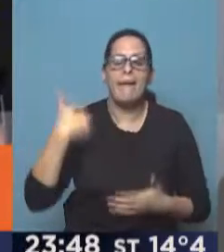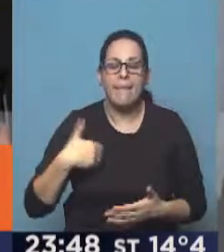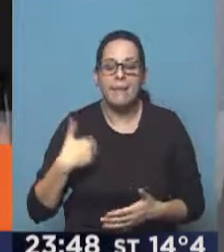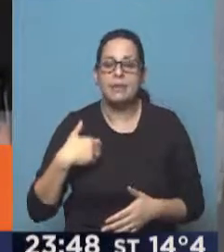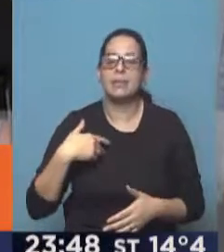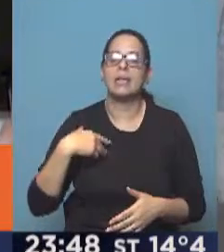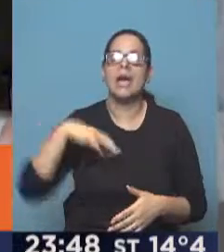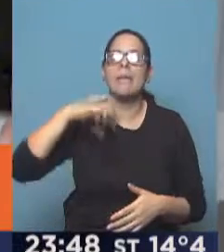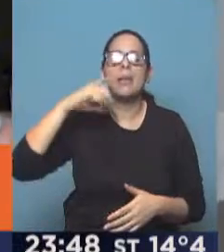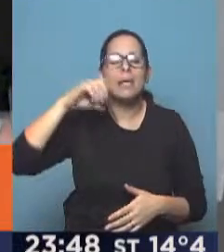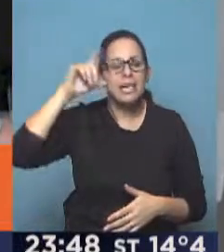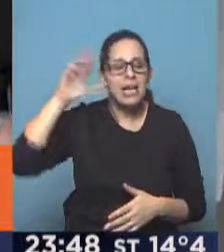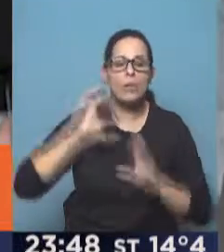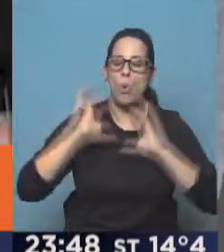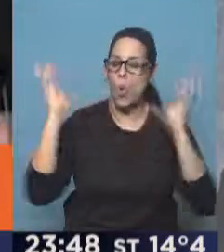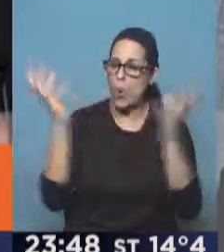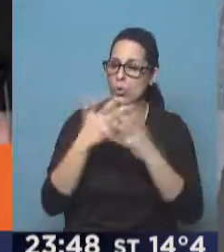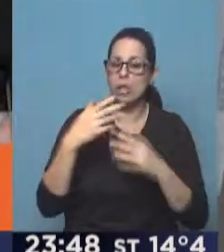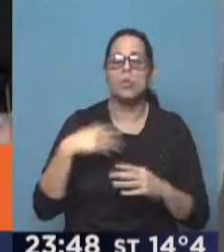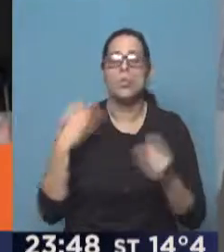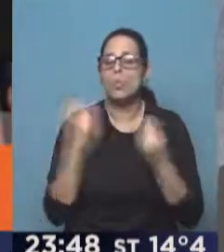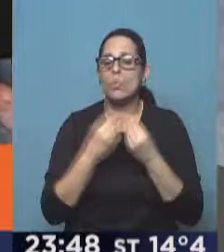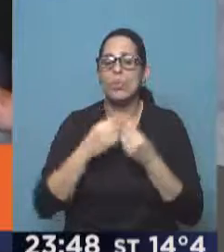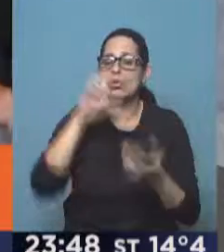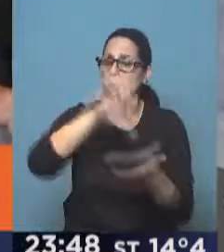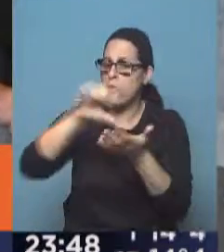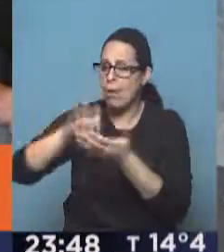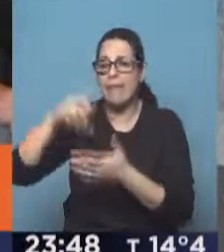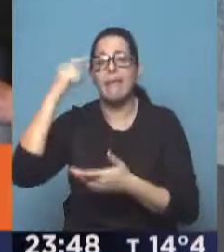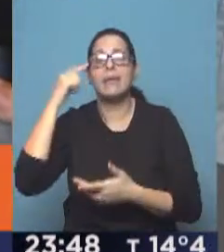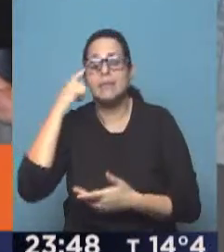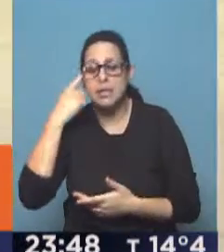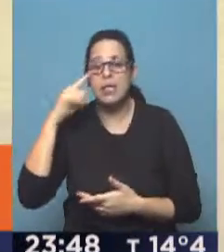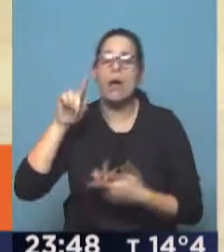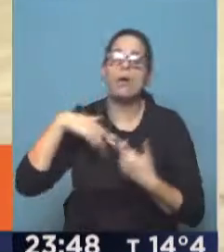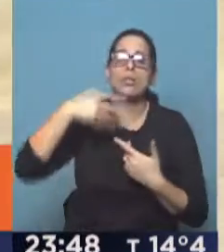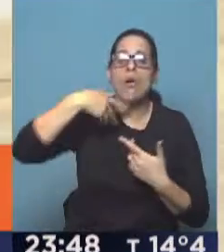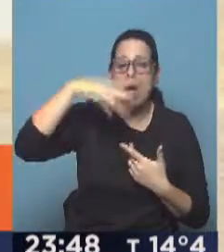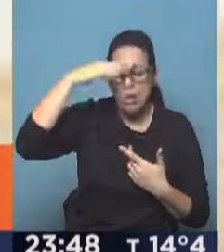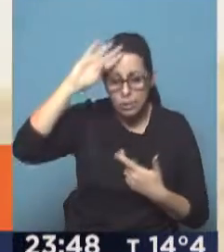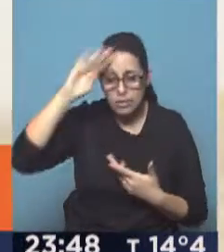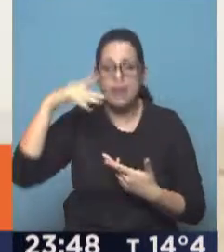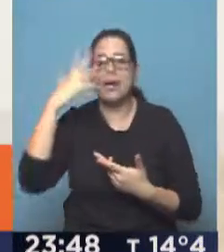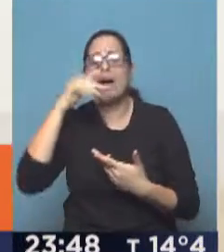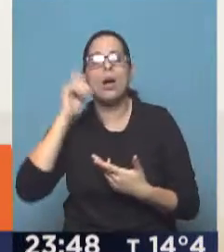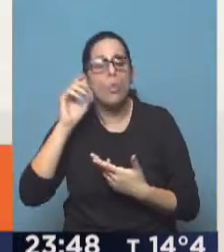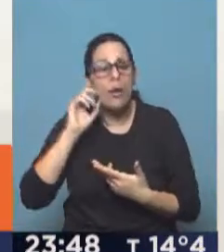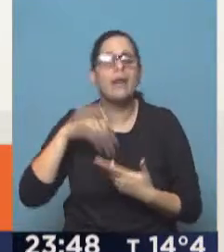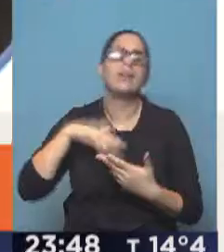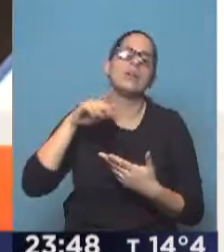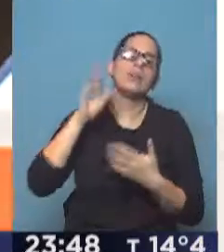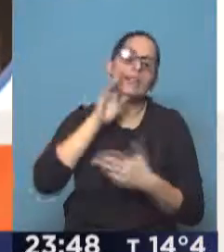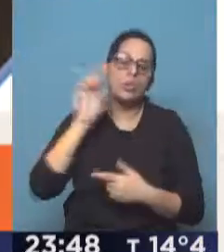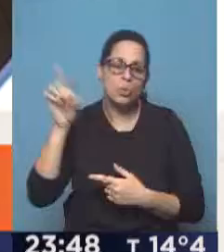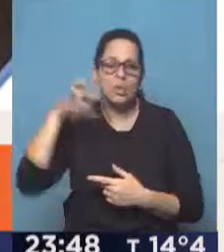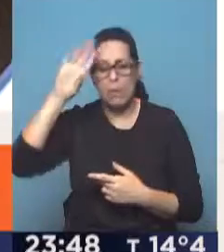panamericanos, mundiales, y se han hecho en muchas partes, no sé, en China han tenido, en Australia, en Hawái, en California, en